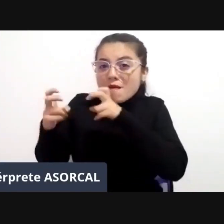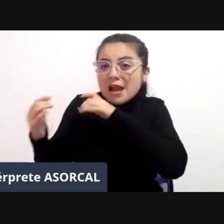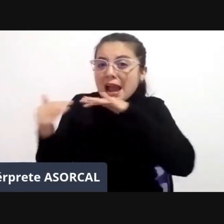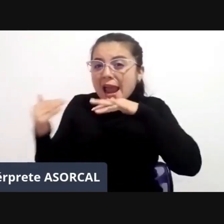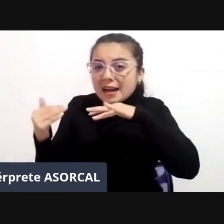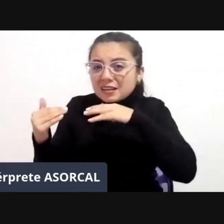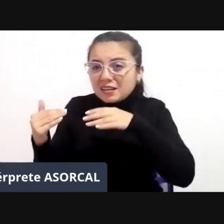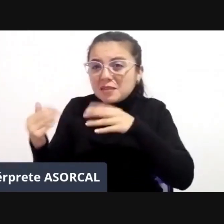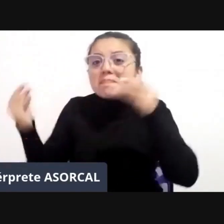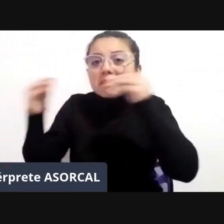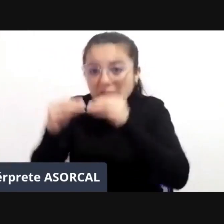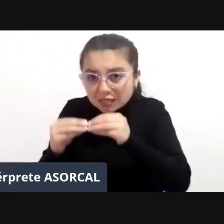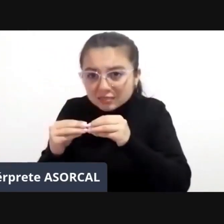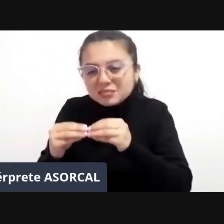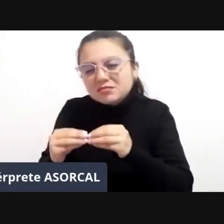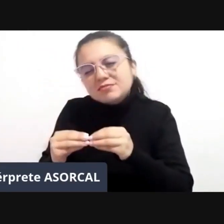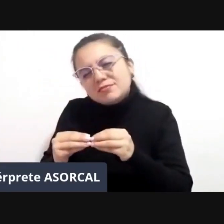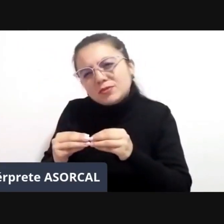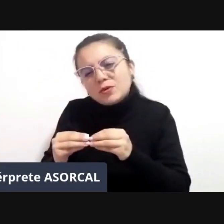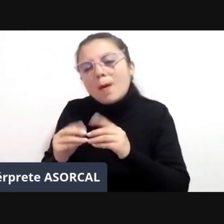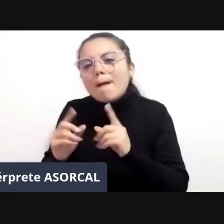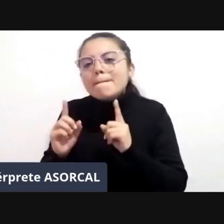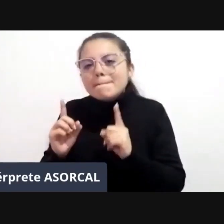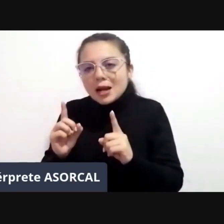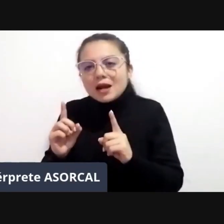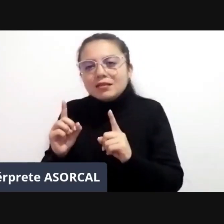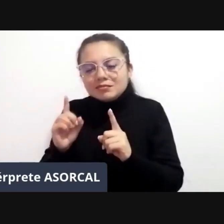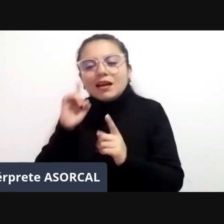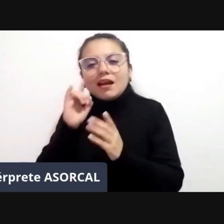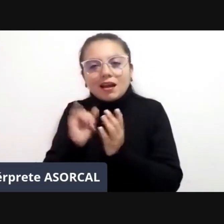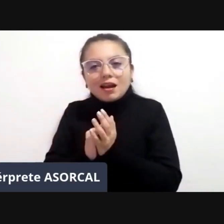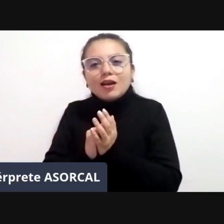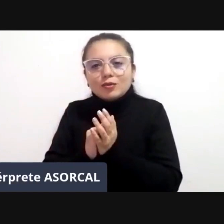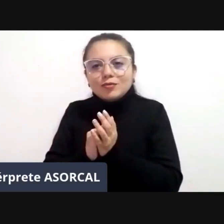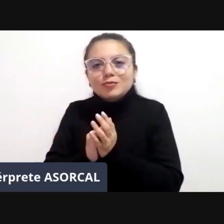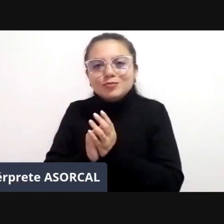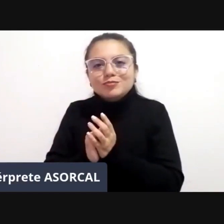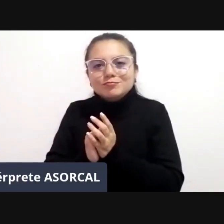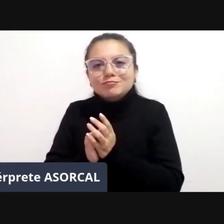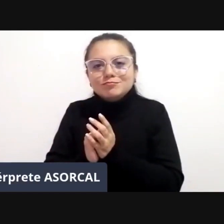que es suficiente como para